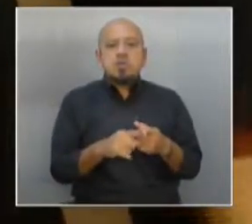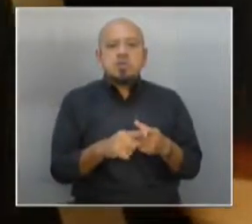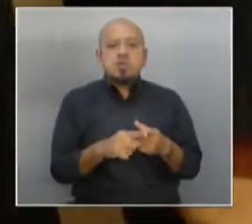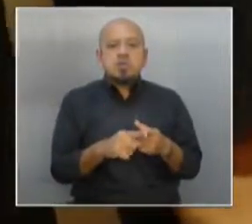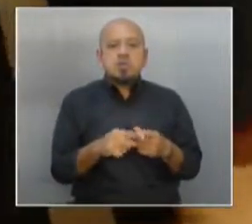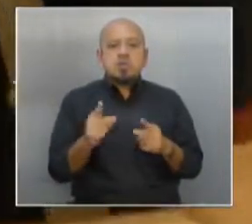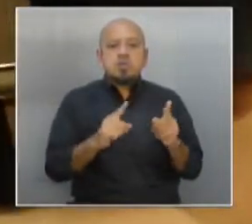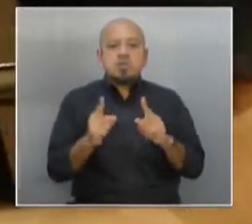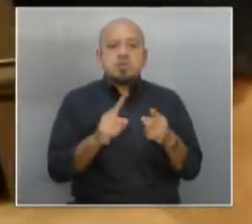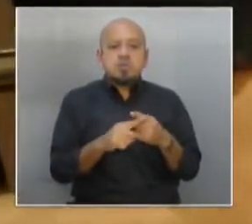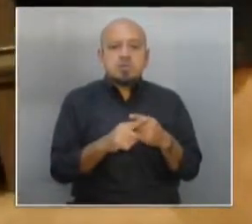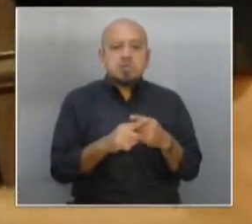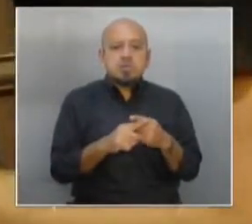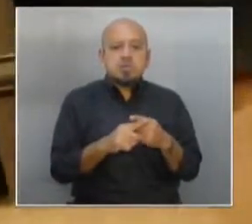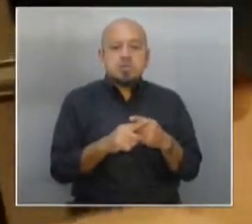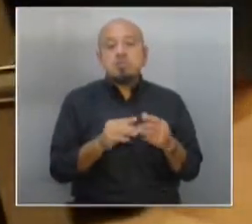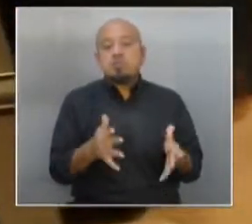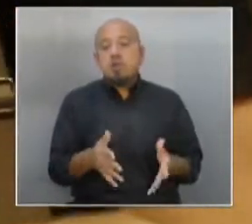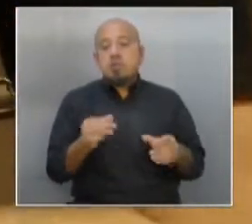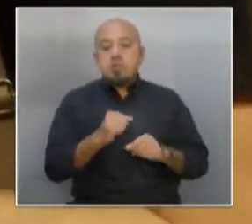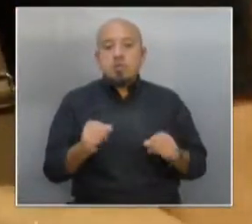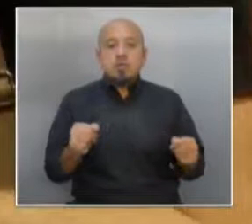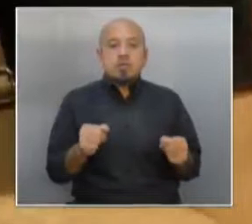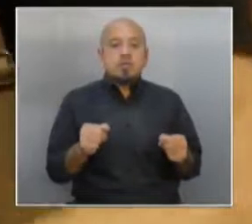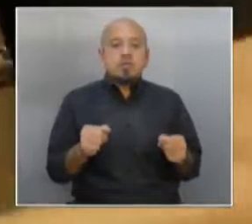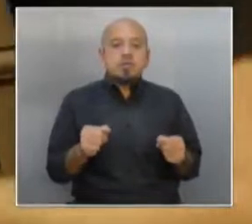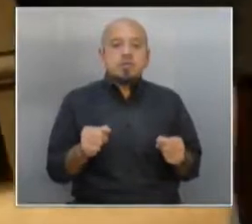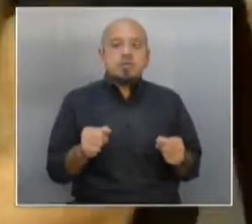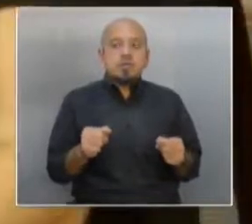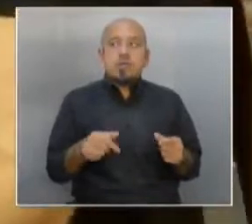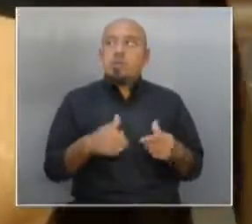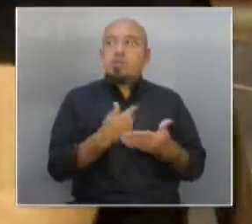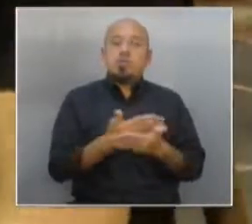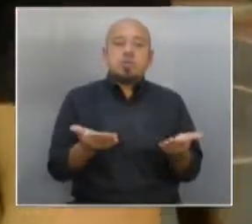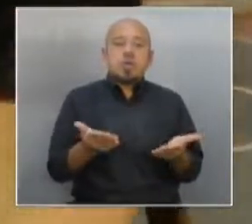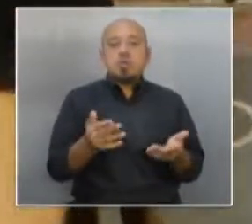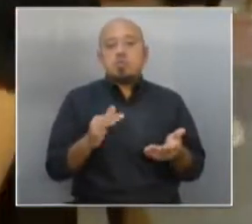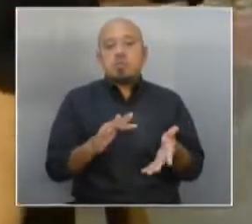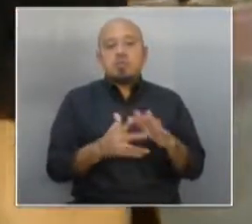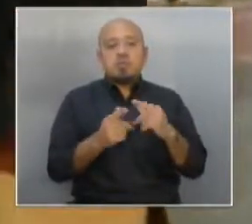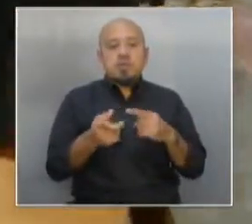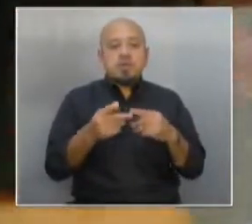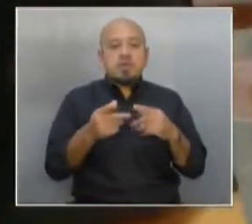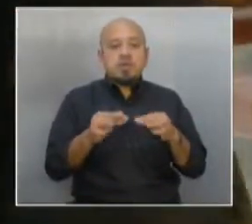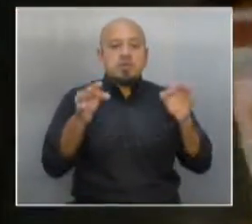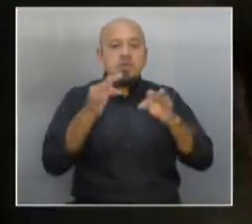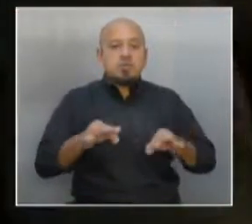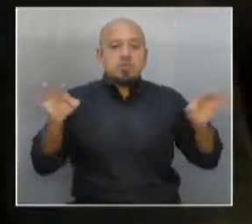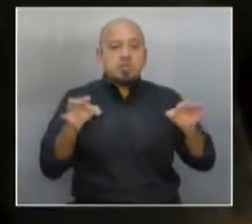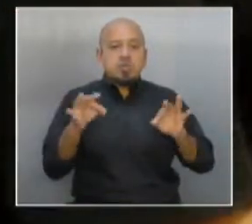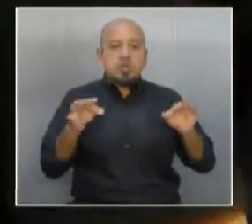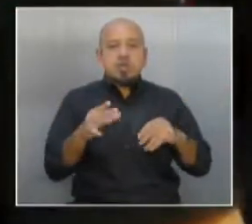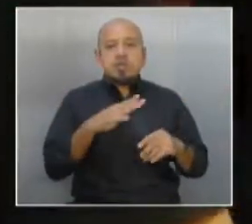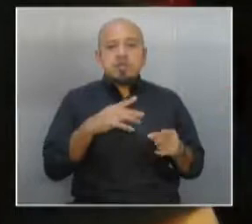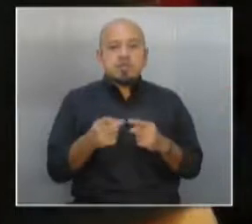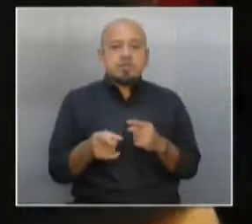de referencias, para luego, bueno, mostrar como una secuencia musical que ya tenía armada